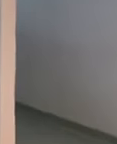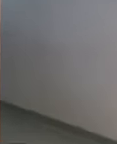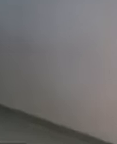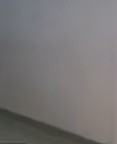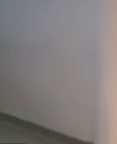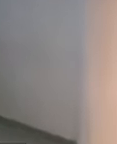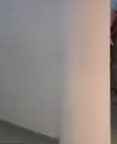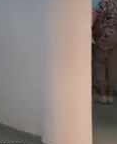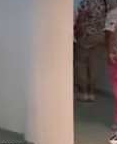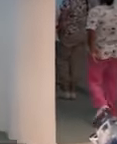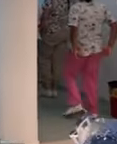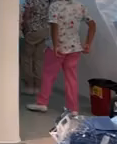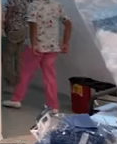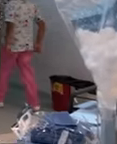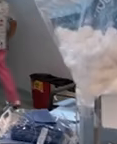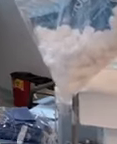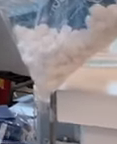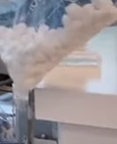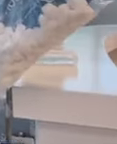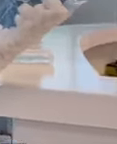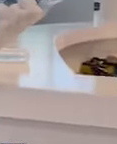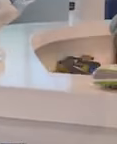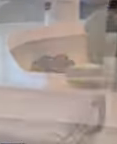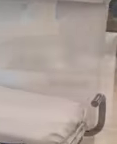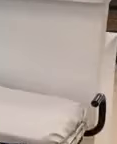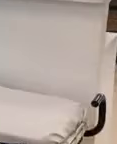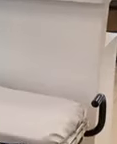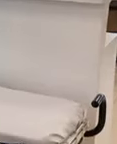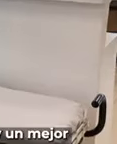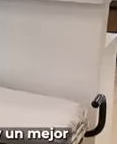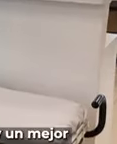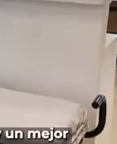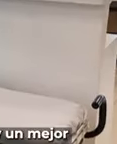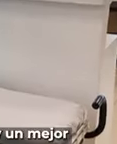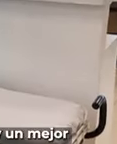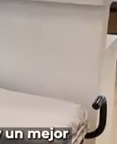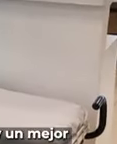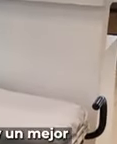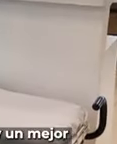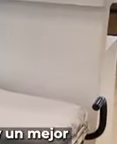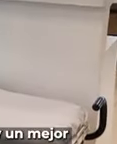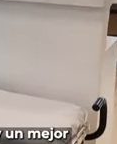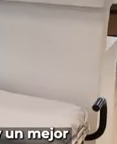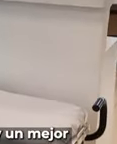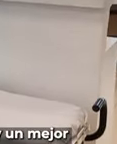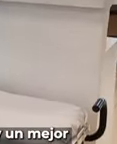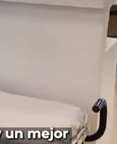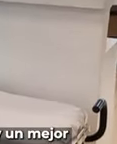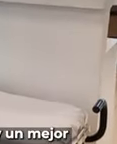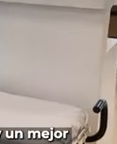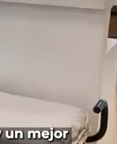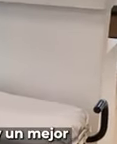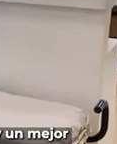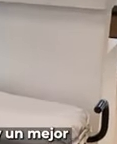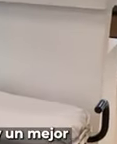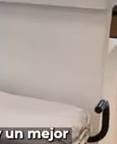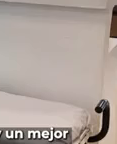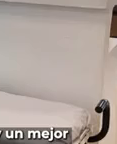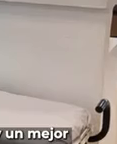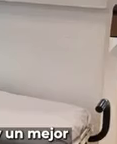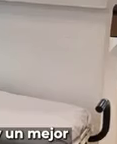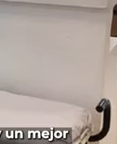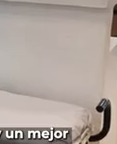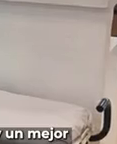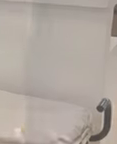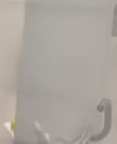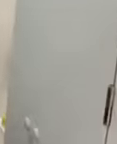y creo que vamos a lograr mejores metas terapéuticas y los pacientes van a tener mucha mejor calidad de vida y un mejor